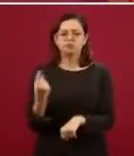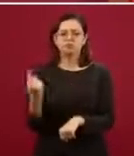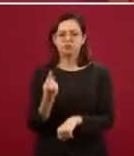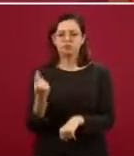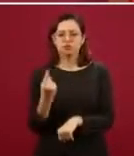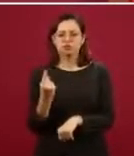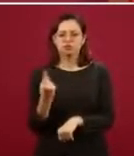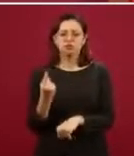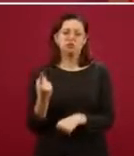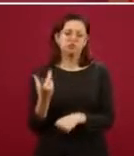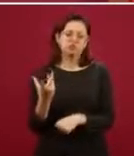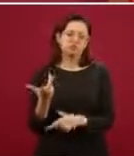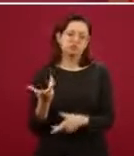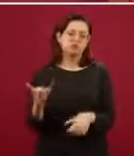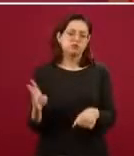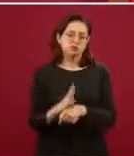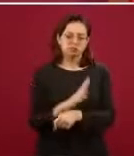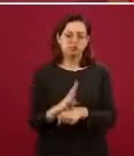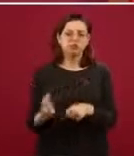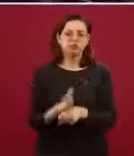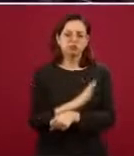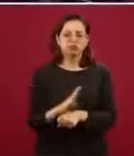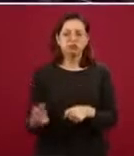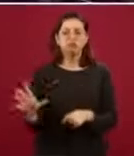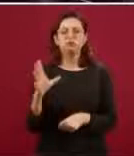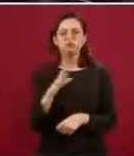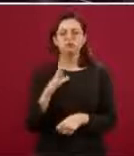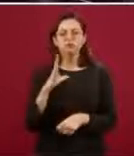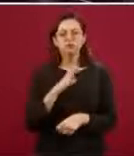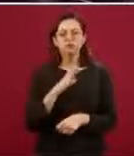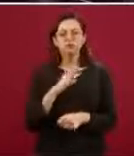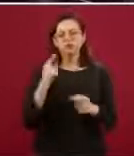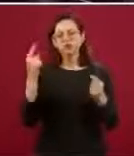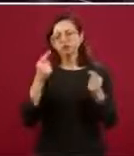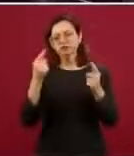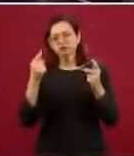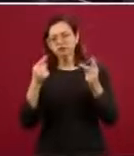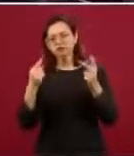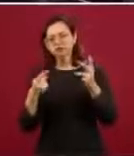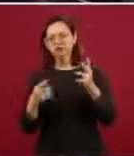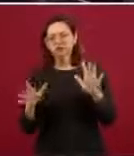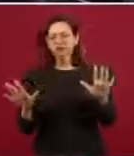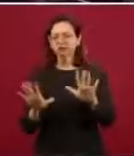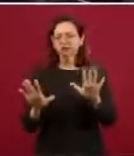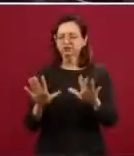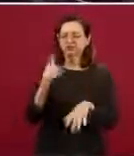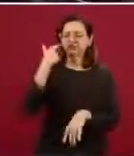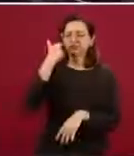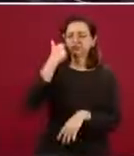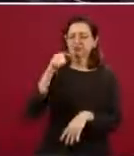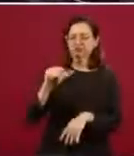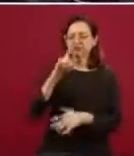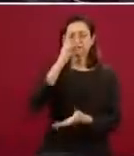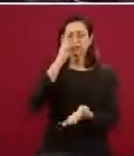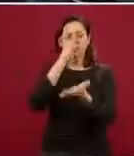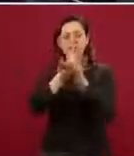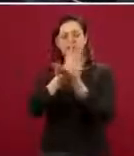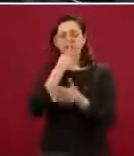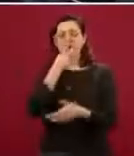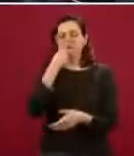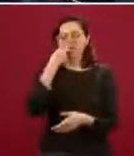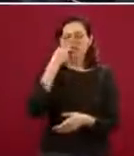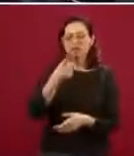tenemos también ventajas en esto. No quiero mencionar nada, quiero solo decirles que ayer